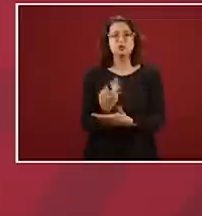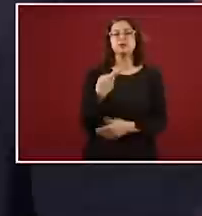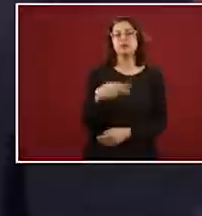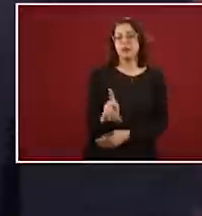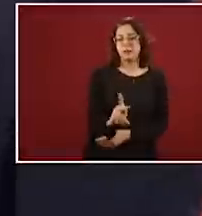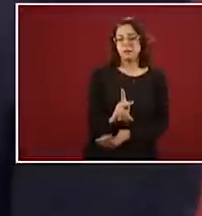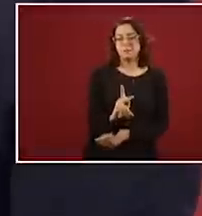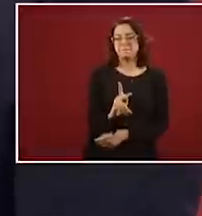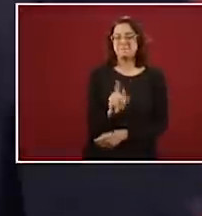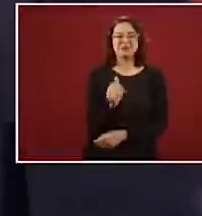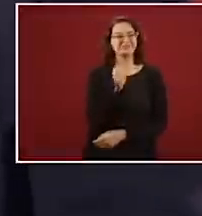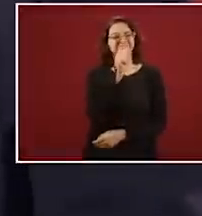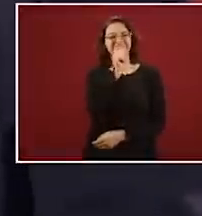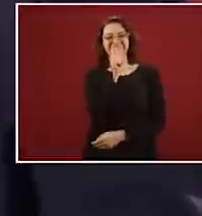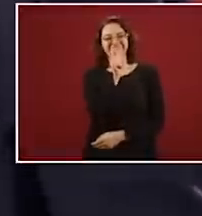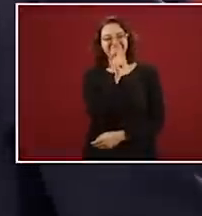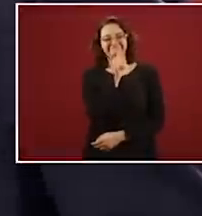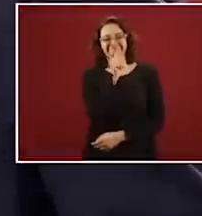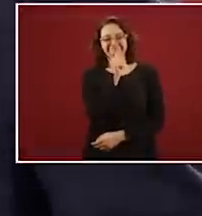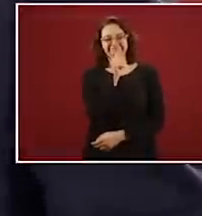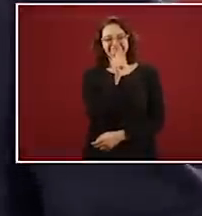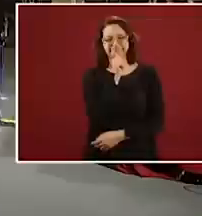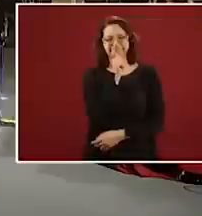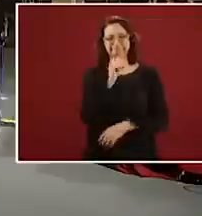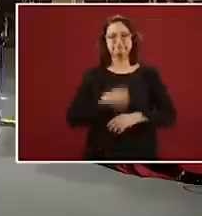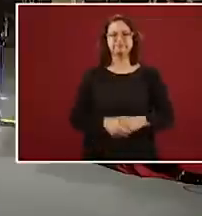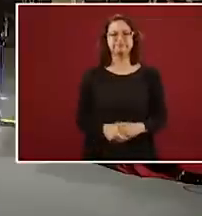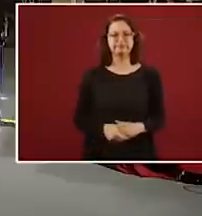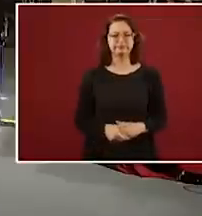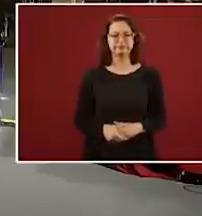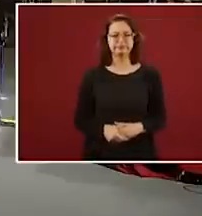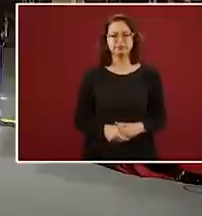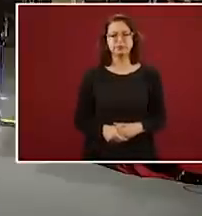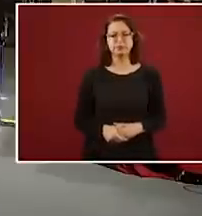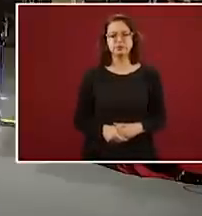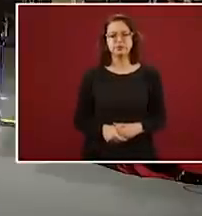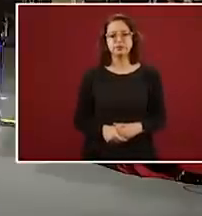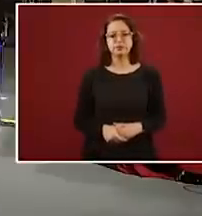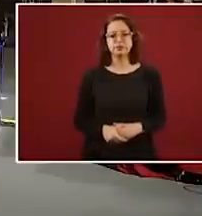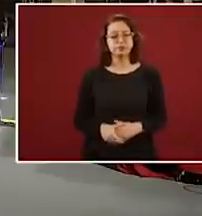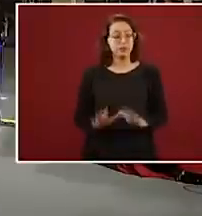todavía no. ¿Ingeniero Slim, presidente?